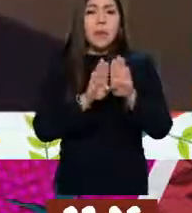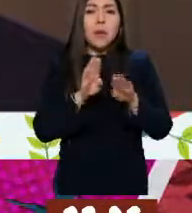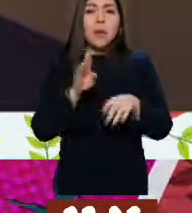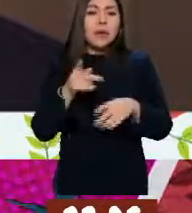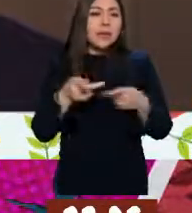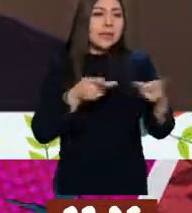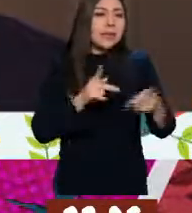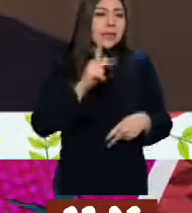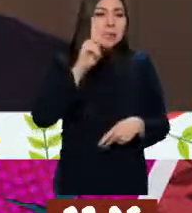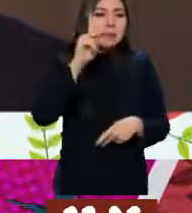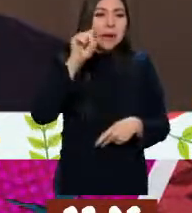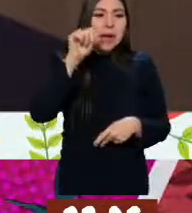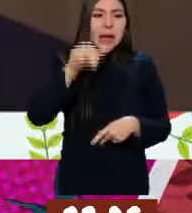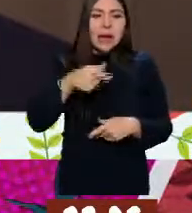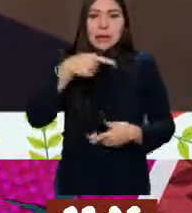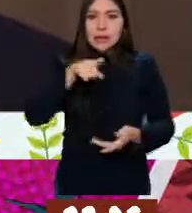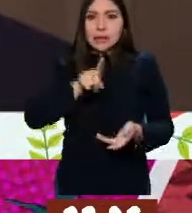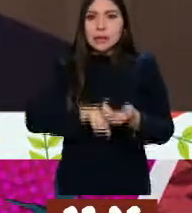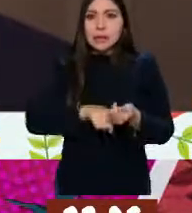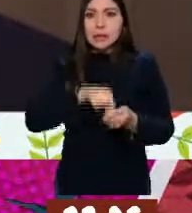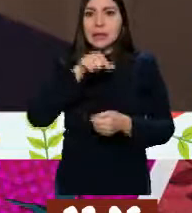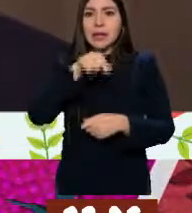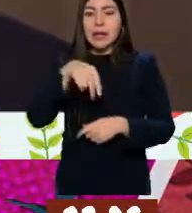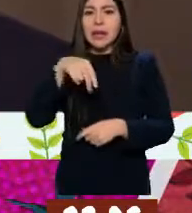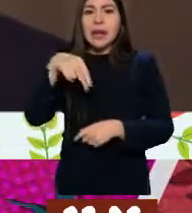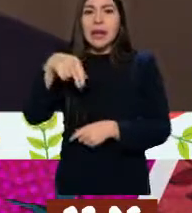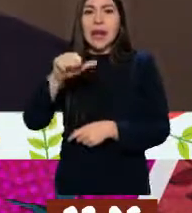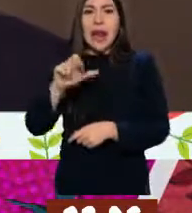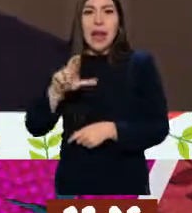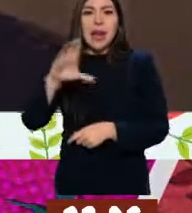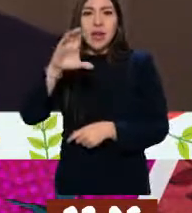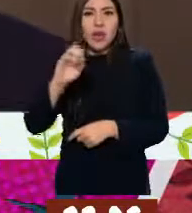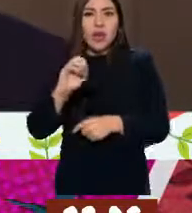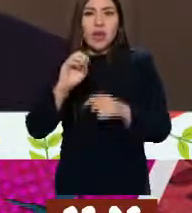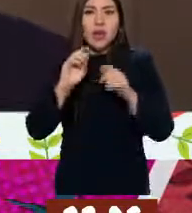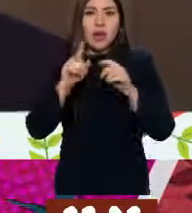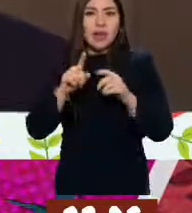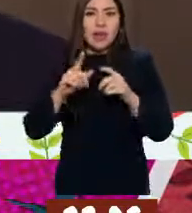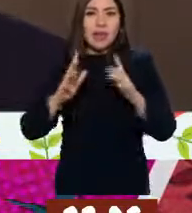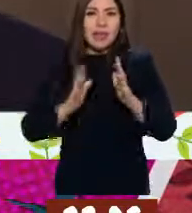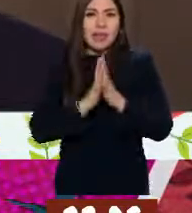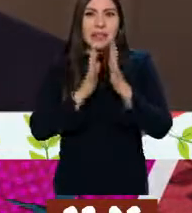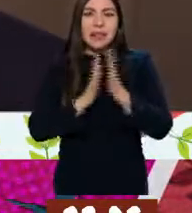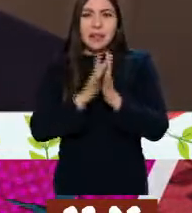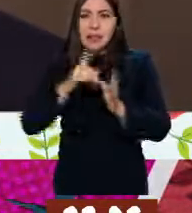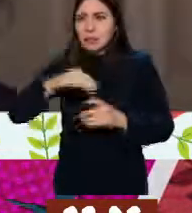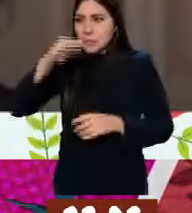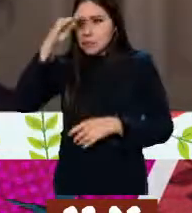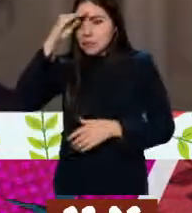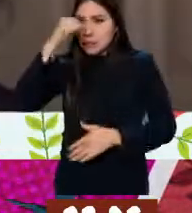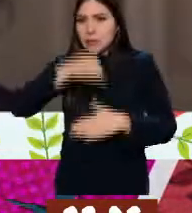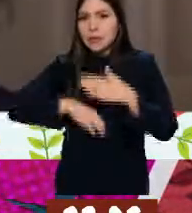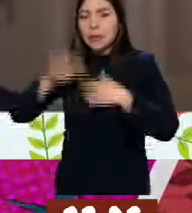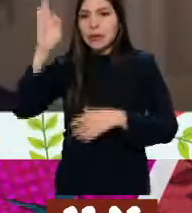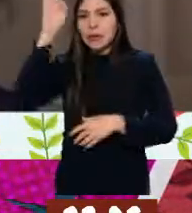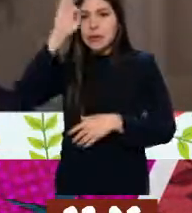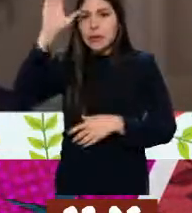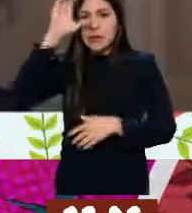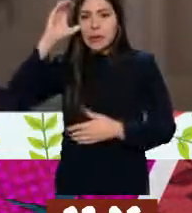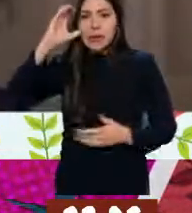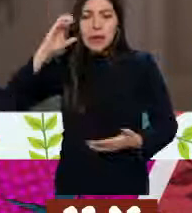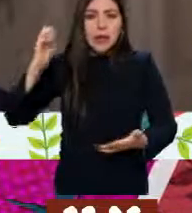fondo, la guerra del narco ganó. O sea, ganó Calderón. ¿Por qué ganó Calderón? Porque generó